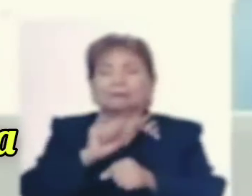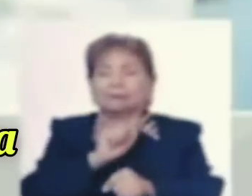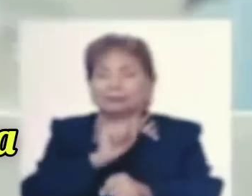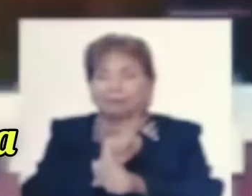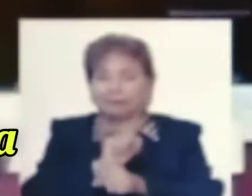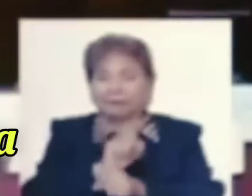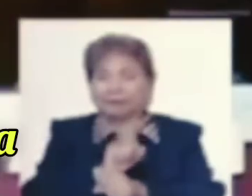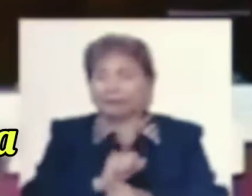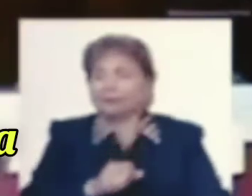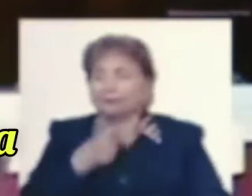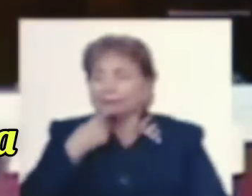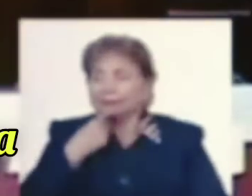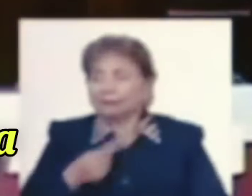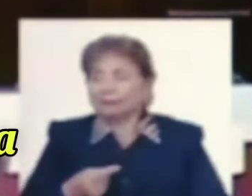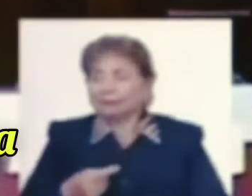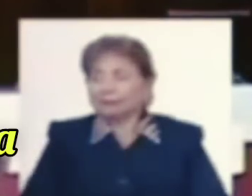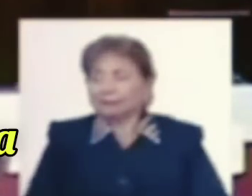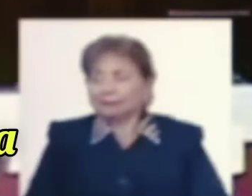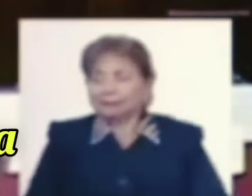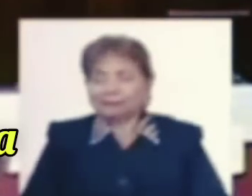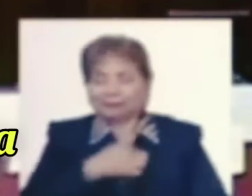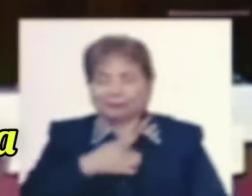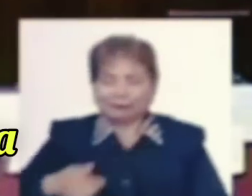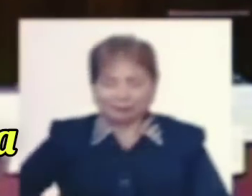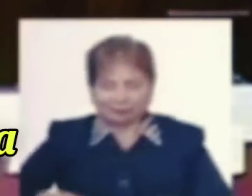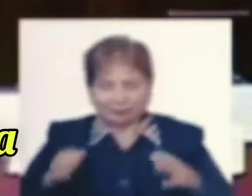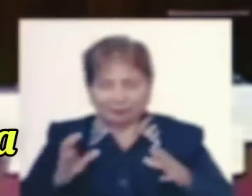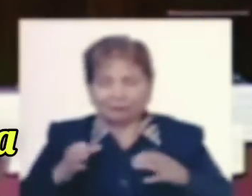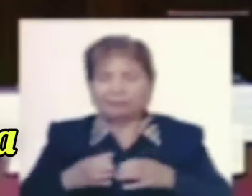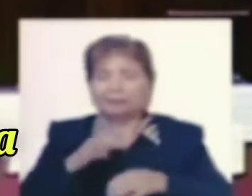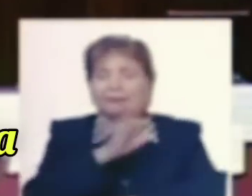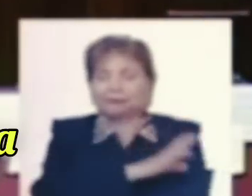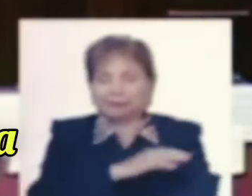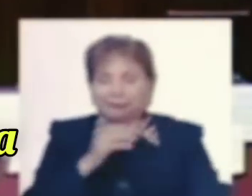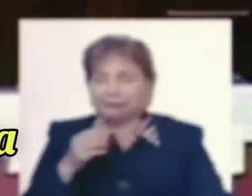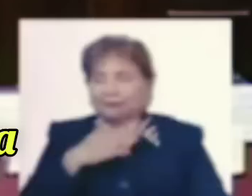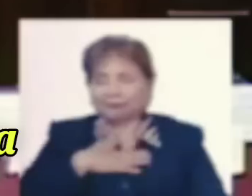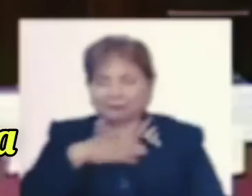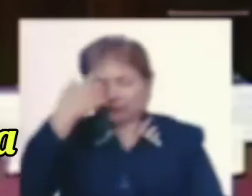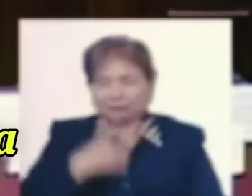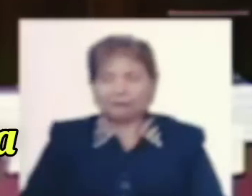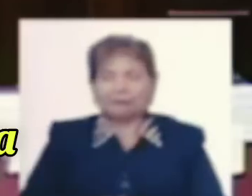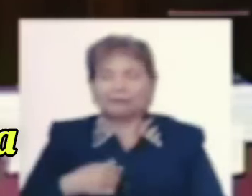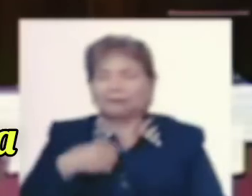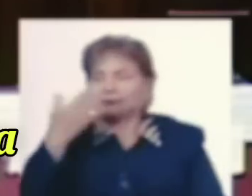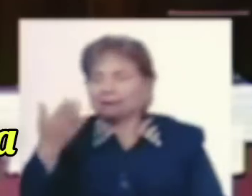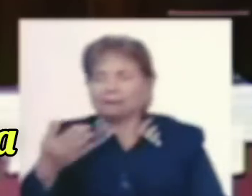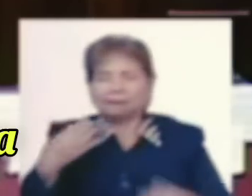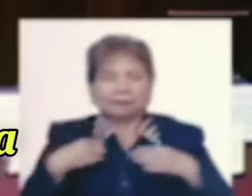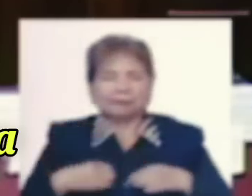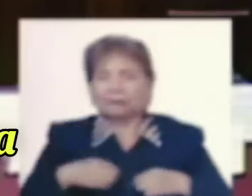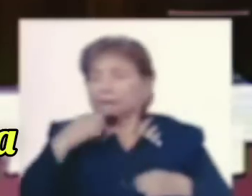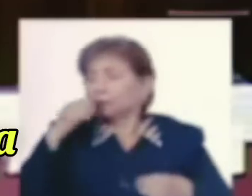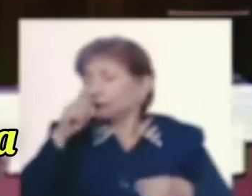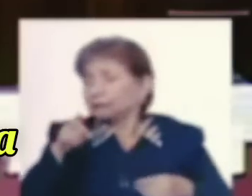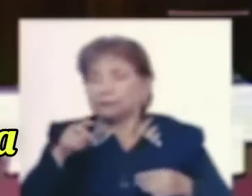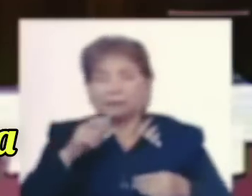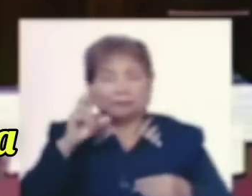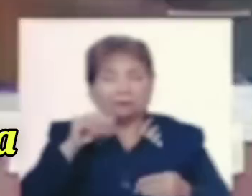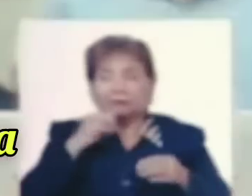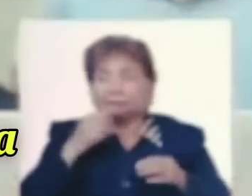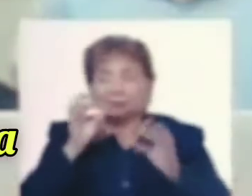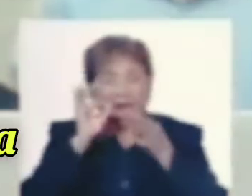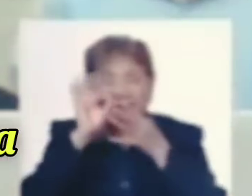notificado justamente es el presidente de la Comisión de Fiscalización, Héctor Ventura, mi persona. Señor abogado, si usted quiere ser